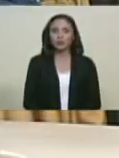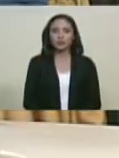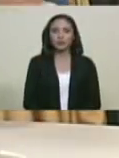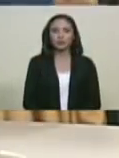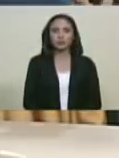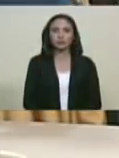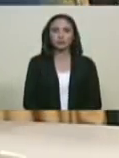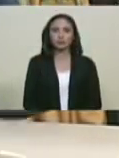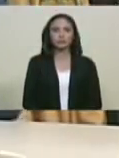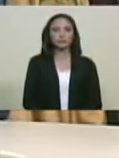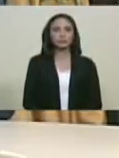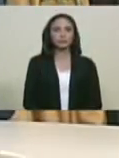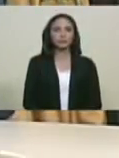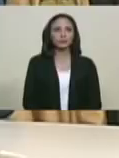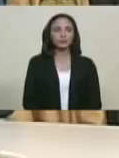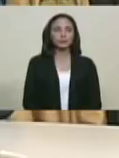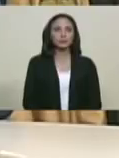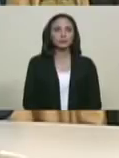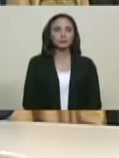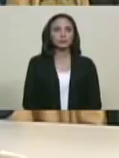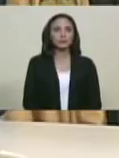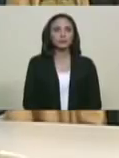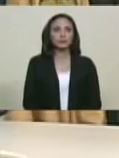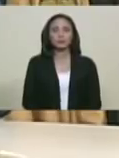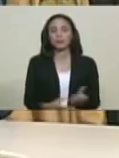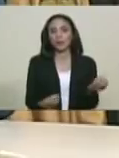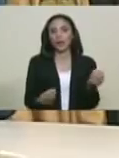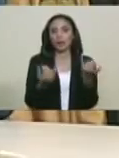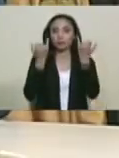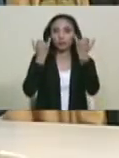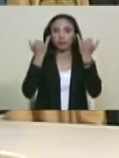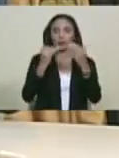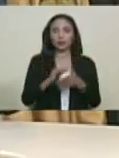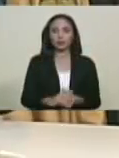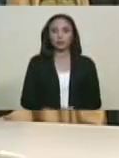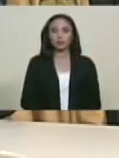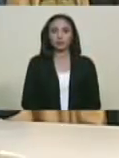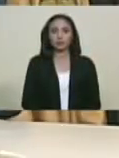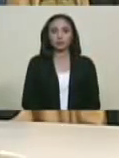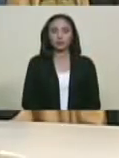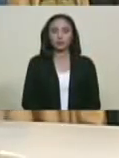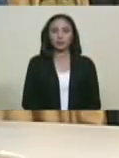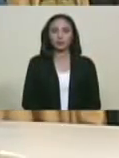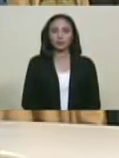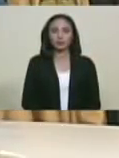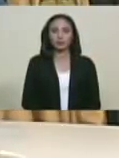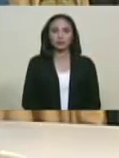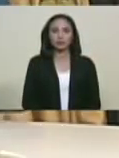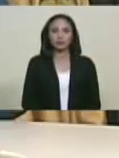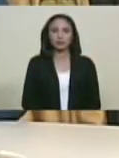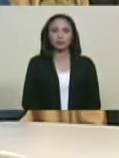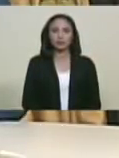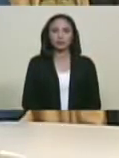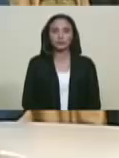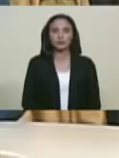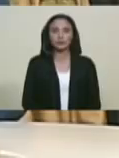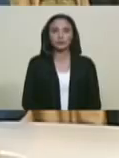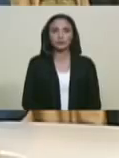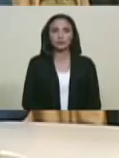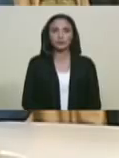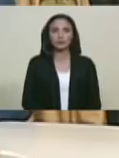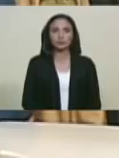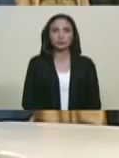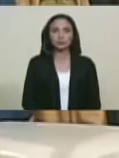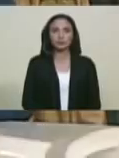no dependiente no parasitaria tengamos claros todos los conceptos porque estamos construyendo queridos